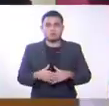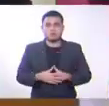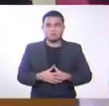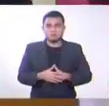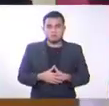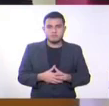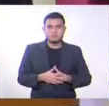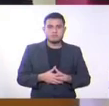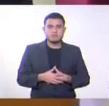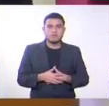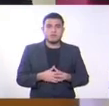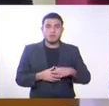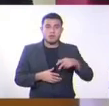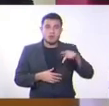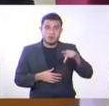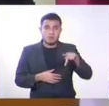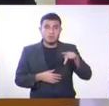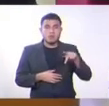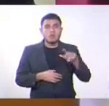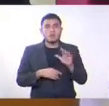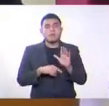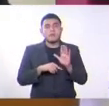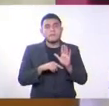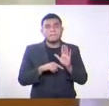punto P, que es el menos 1,3.